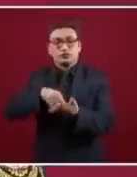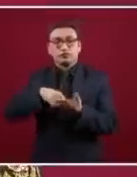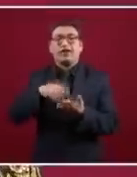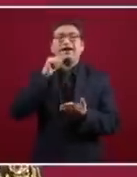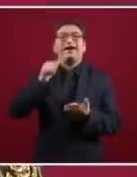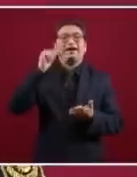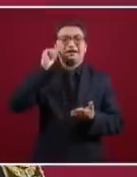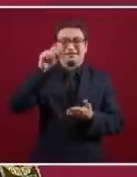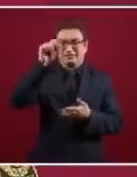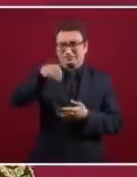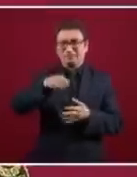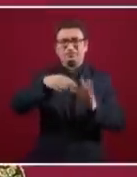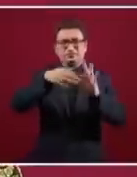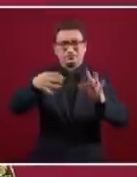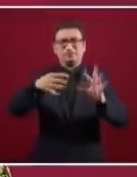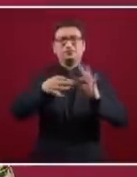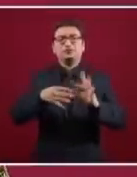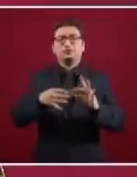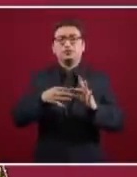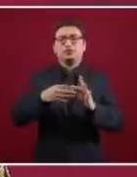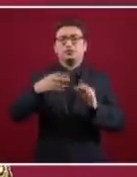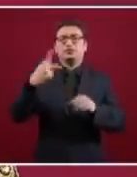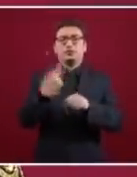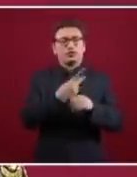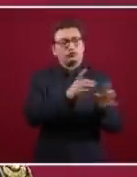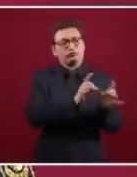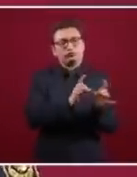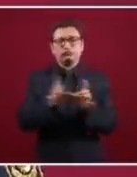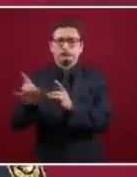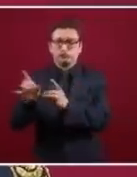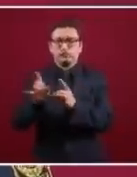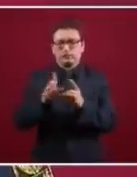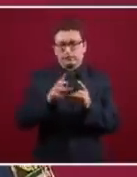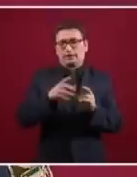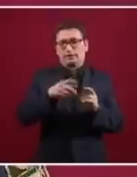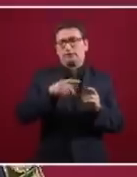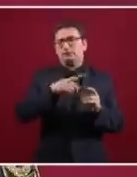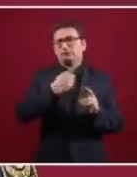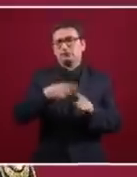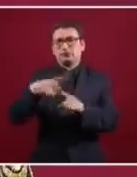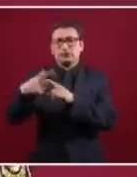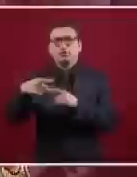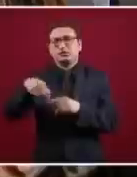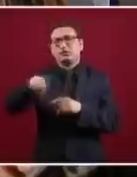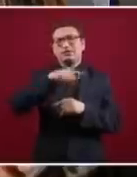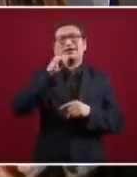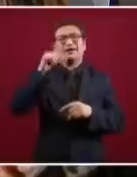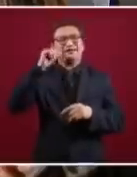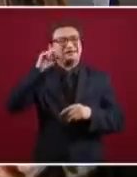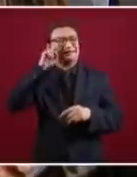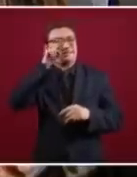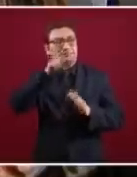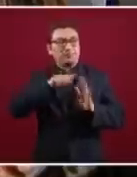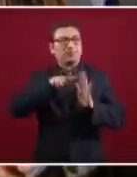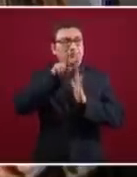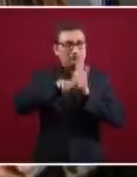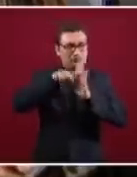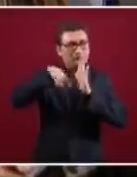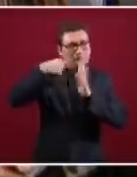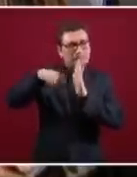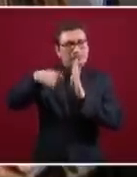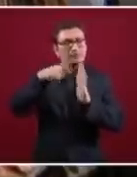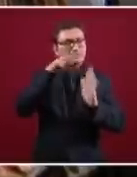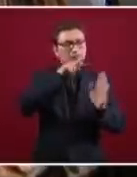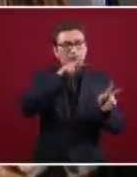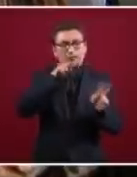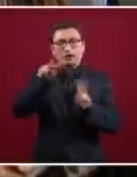ayer yo les comentaba que durante el desarrollo de las operaciones de ahí ustedes lo vieron ayer en el vídeo bueno hay un